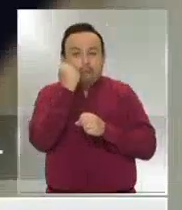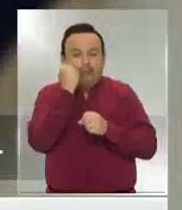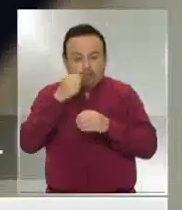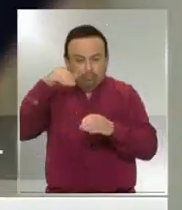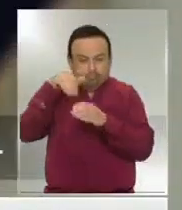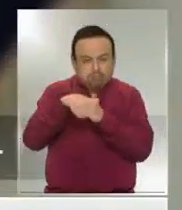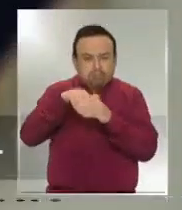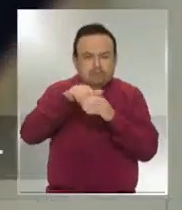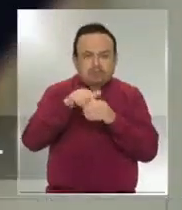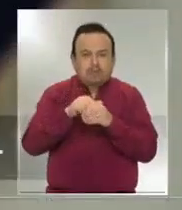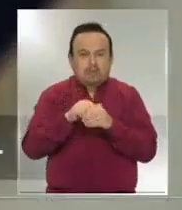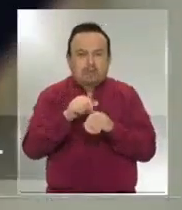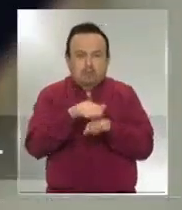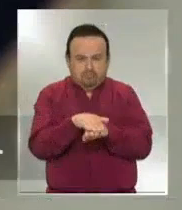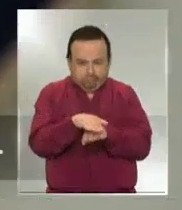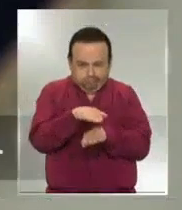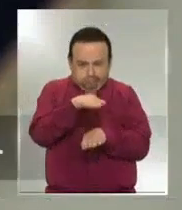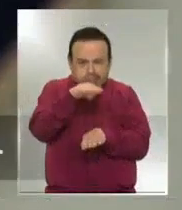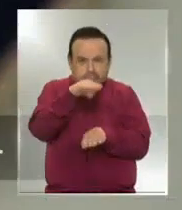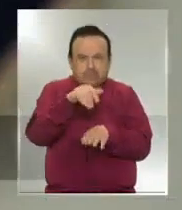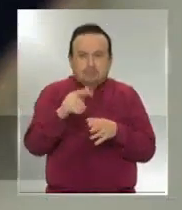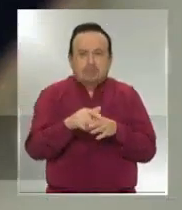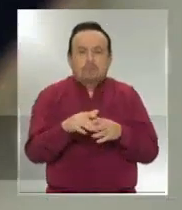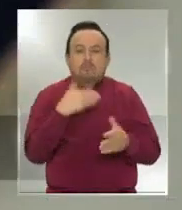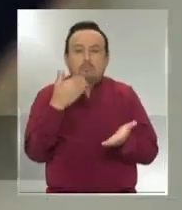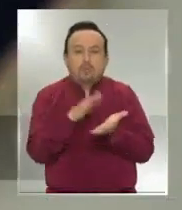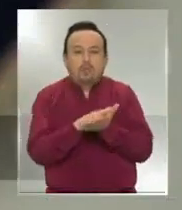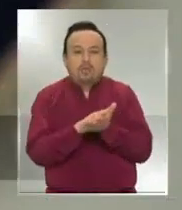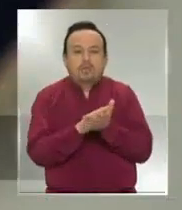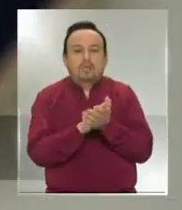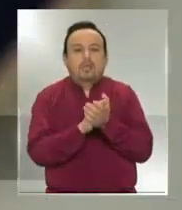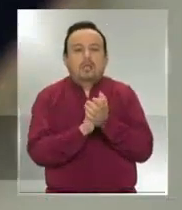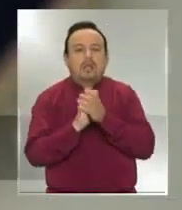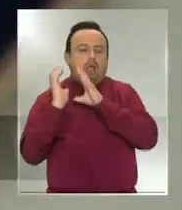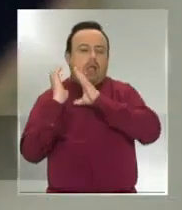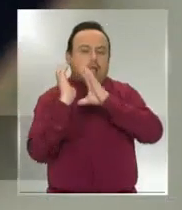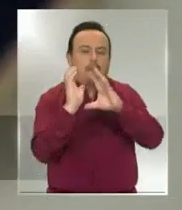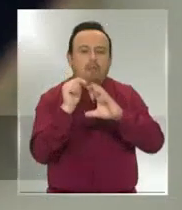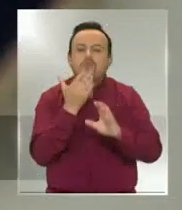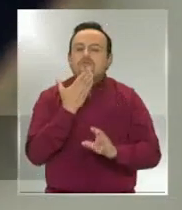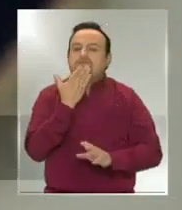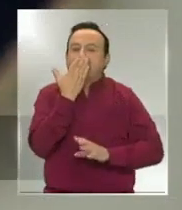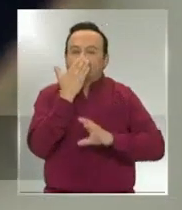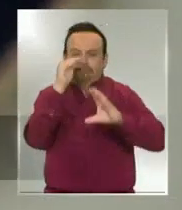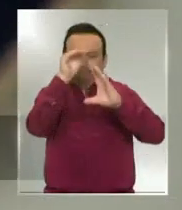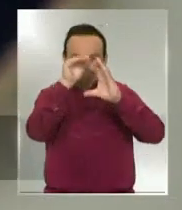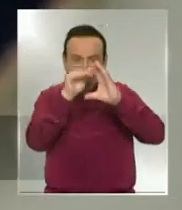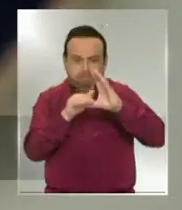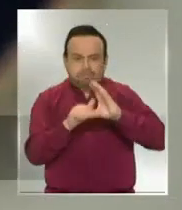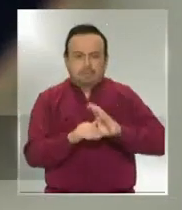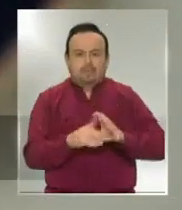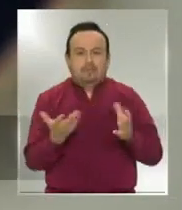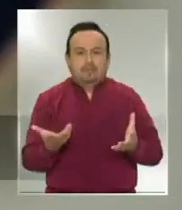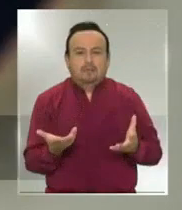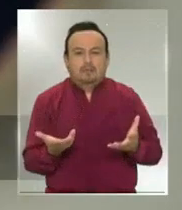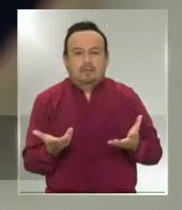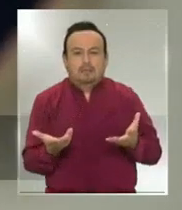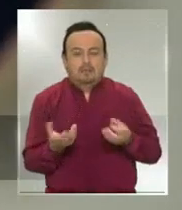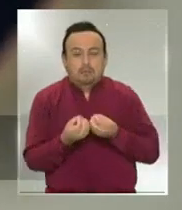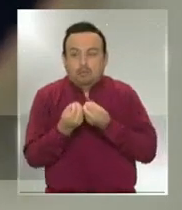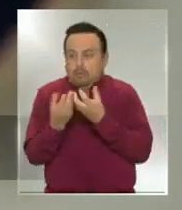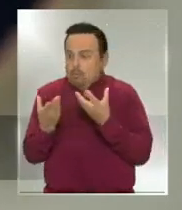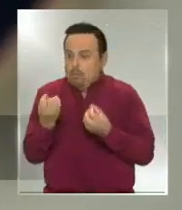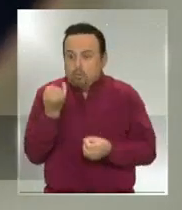hallways. I've been watching them bring in trailer trucks, freezer trucks. They're freezer trucks, because they can't handle